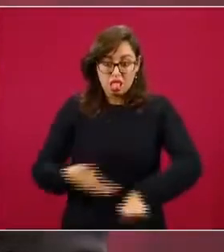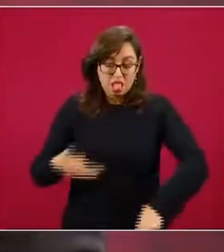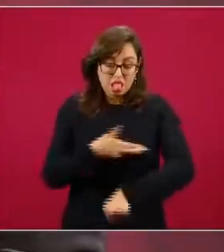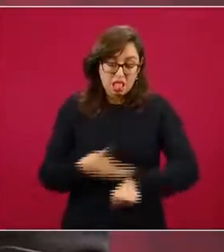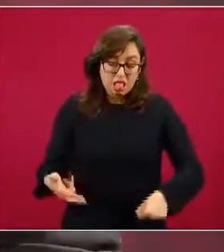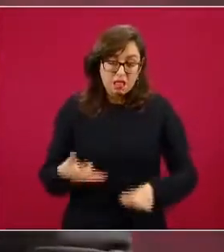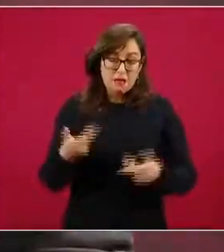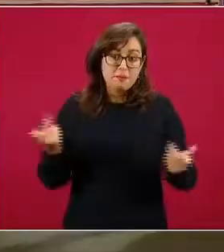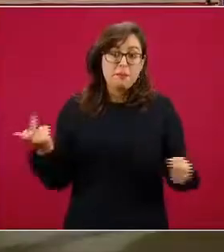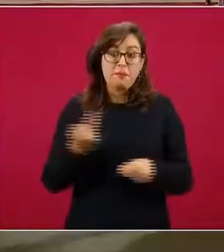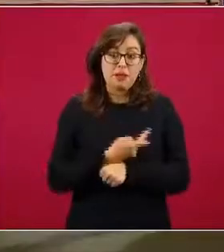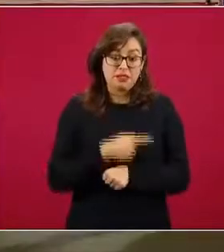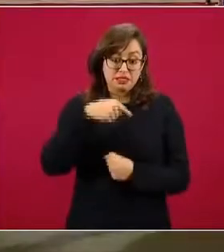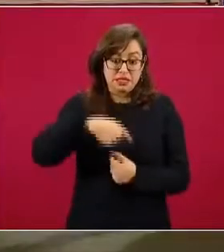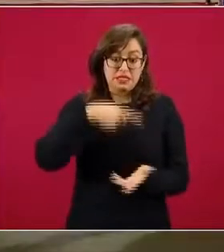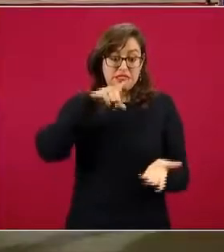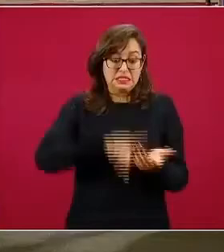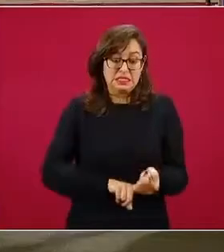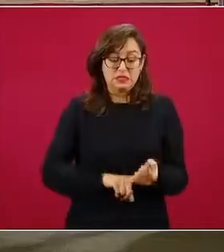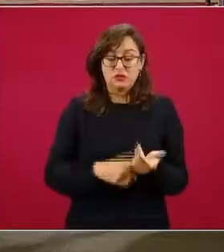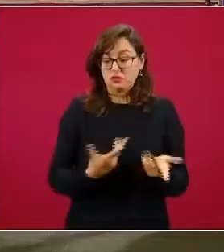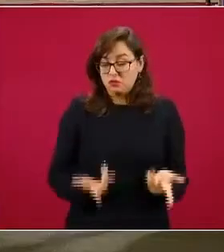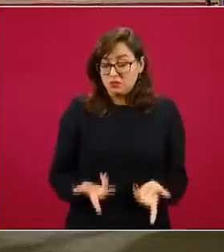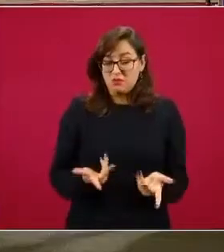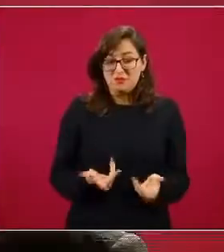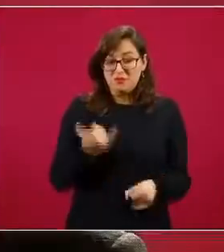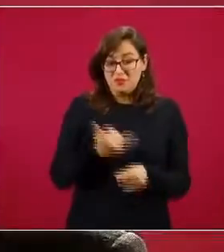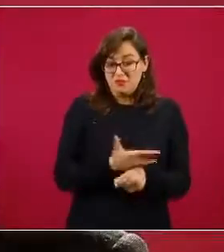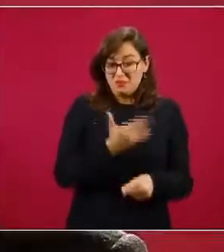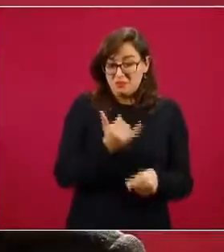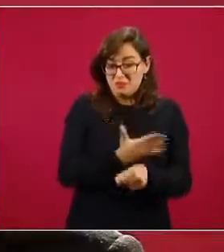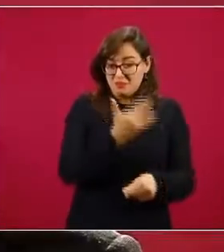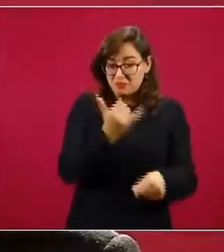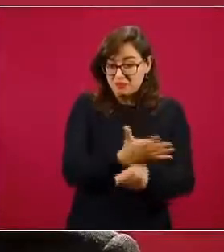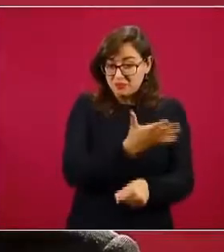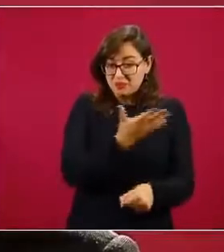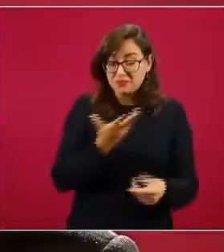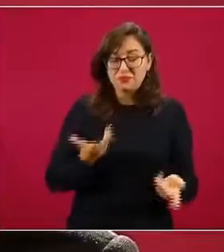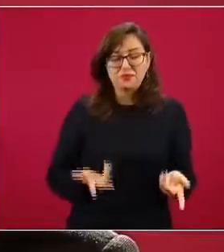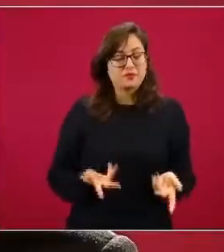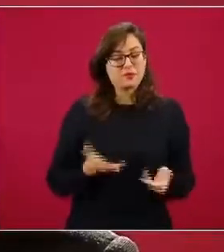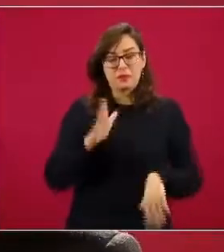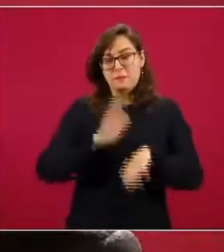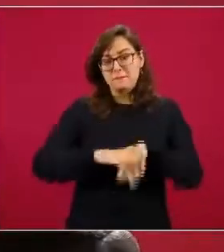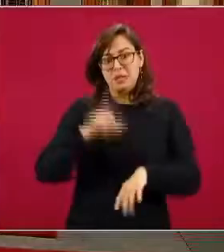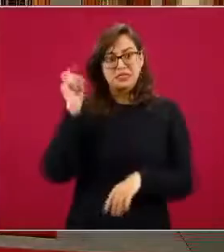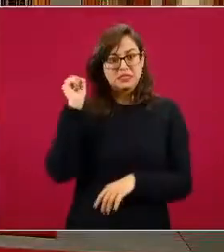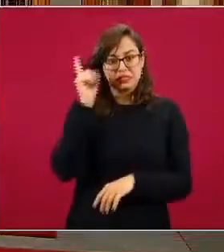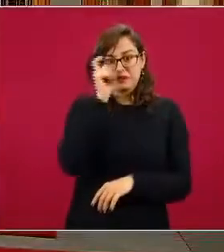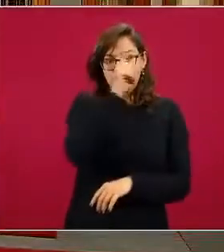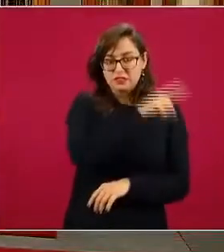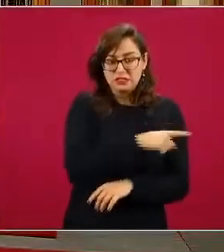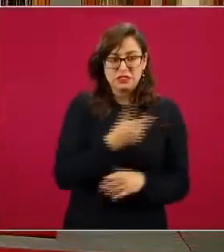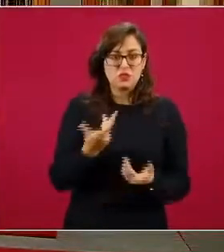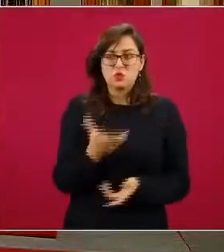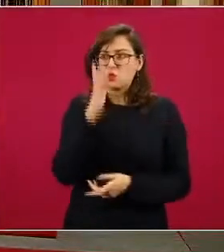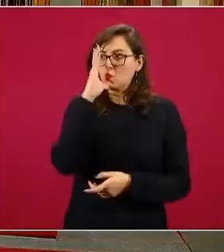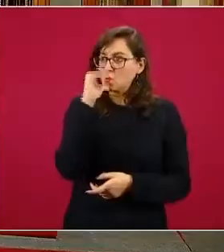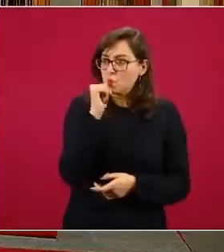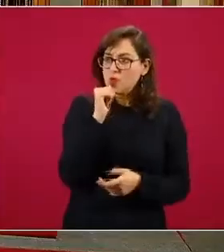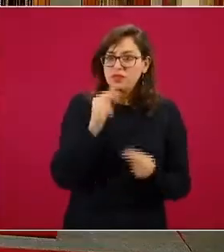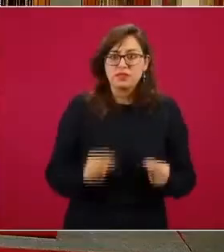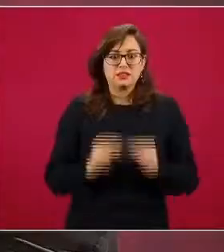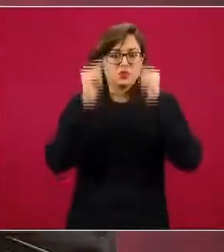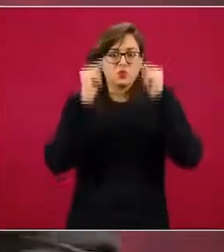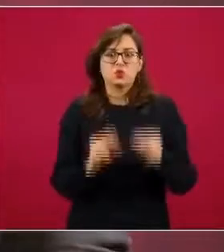facto ocurrían en el proceso de regulación sanitaria, entre otros, y que hacían que se redujeran las posibilidades de